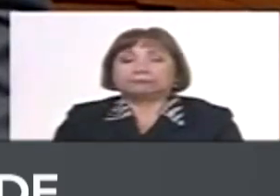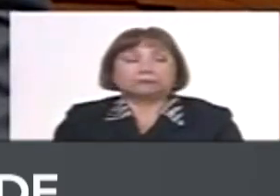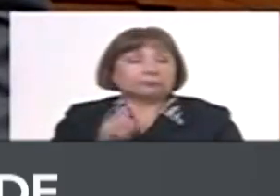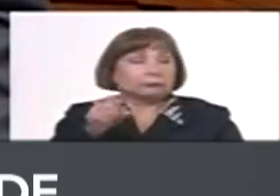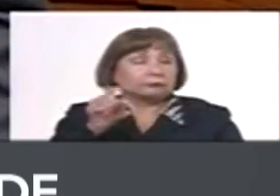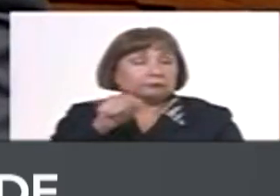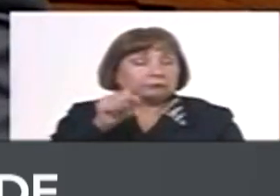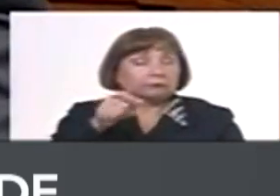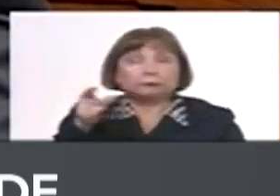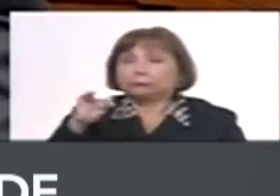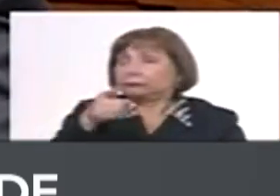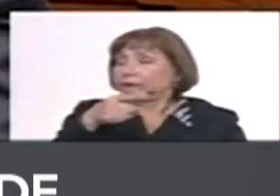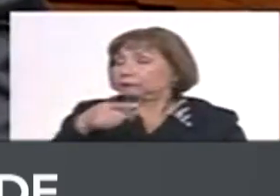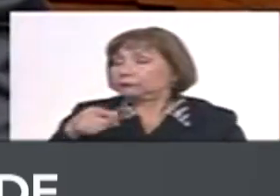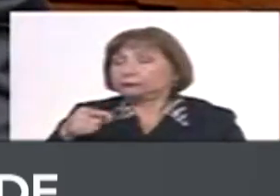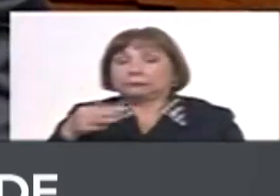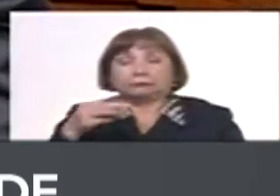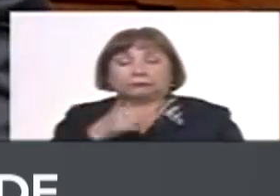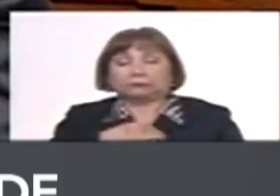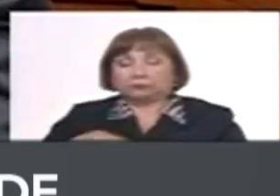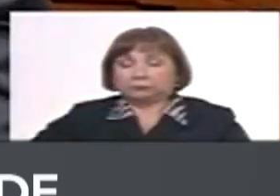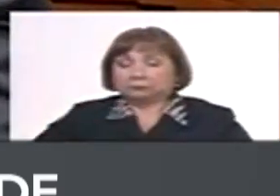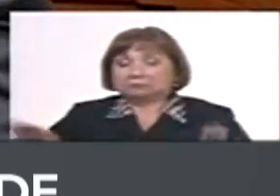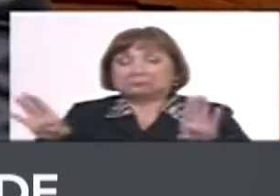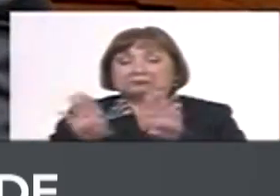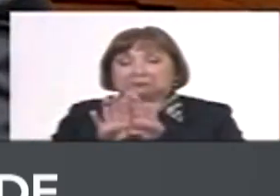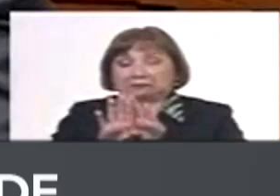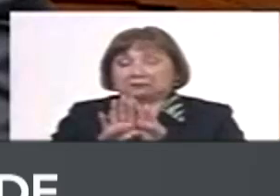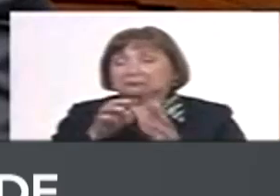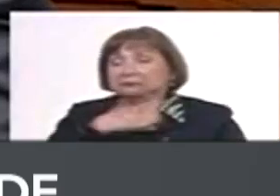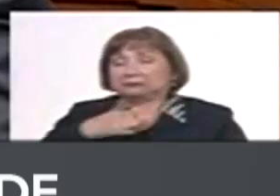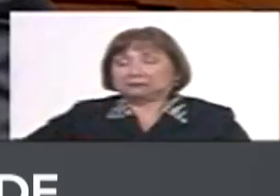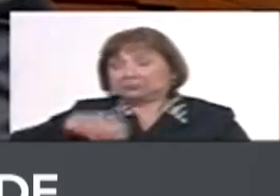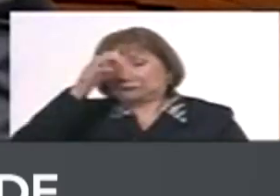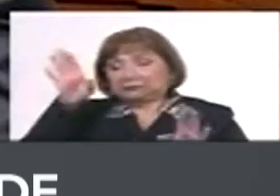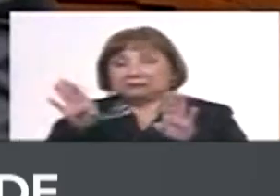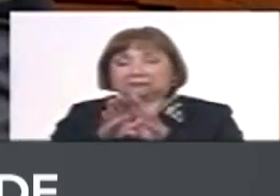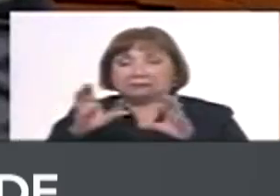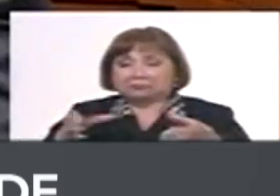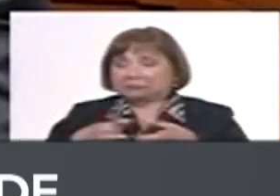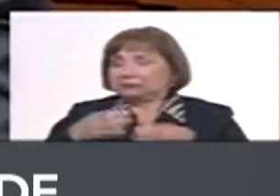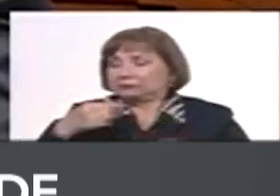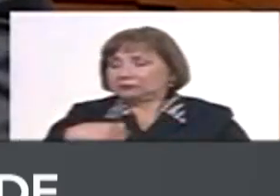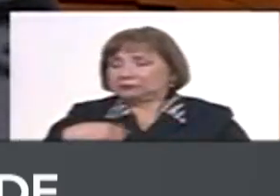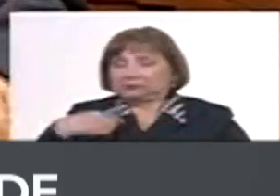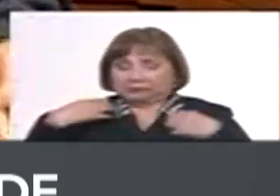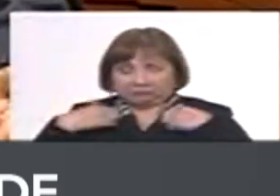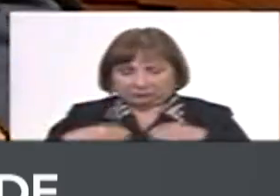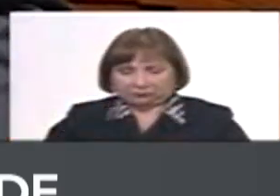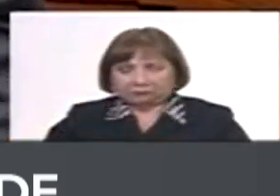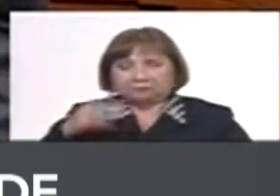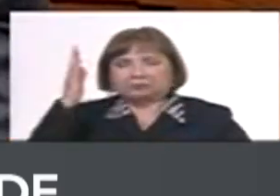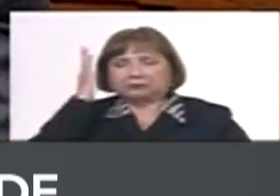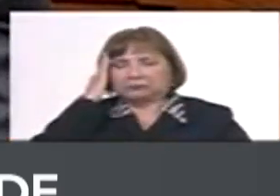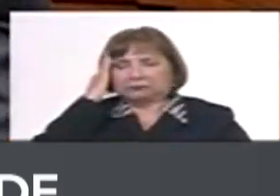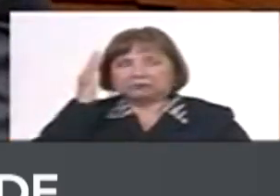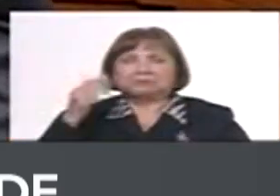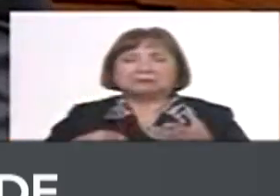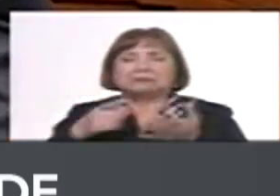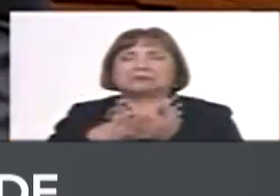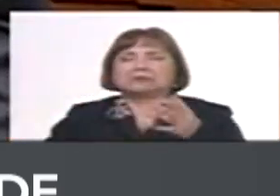Si el Ejecutivo hubiese querido cerrar el Congreso, señor, yo soy abogado y sé lo que se hace,